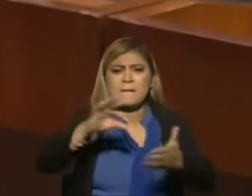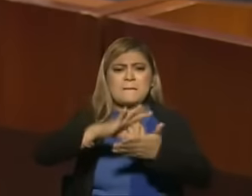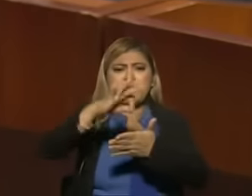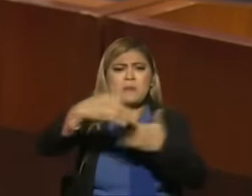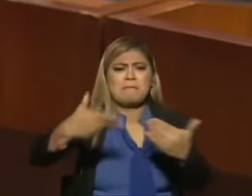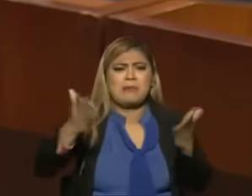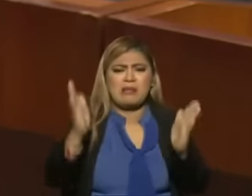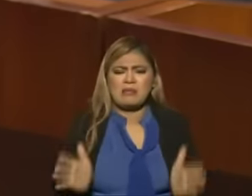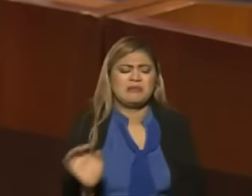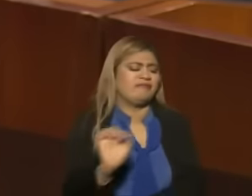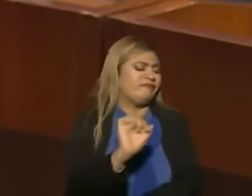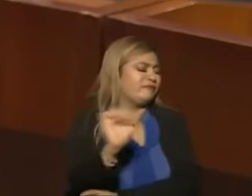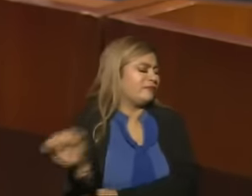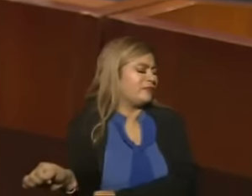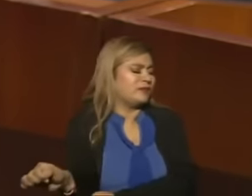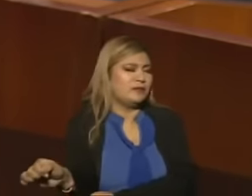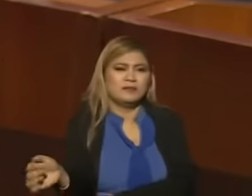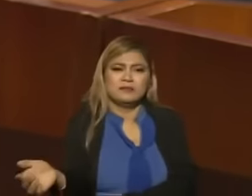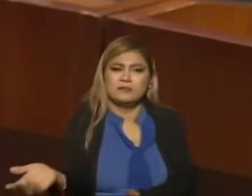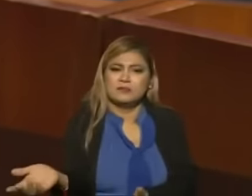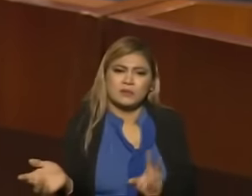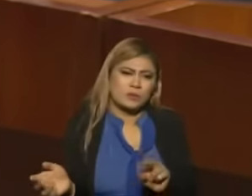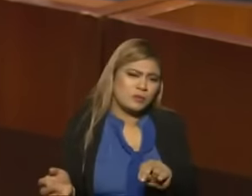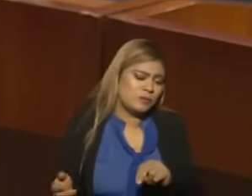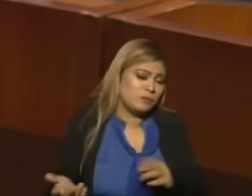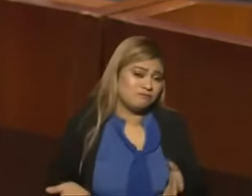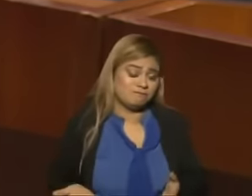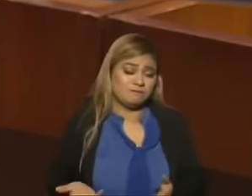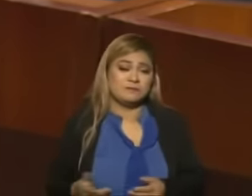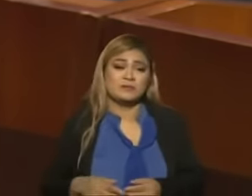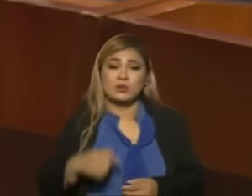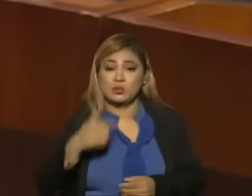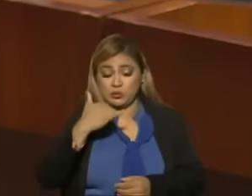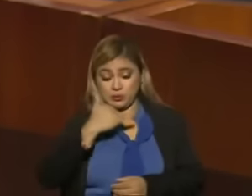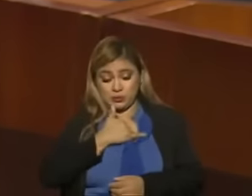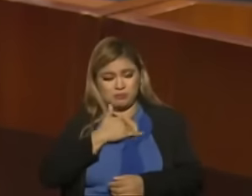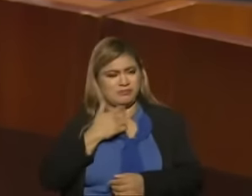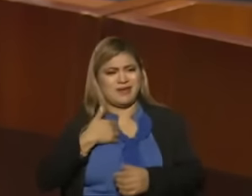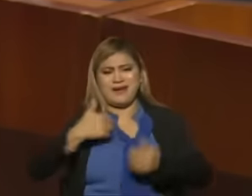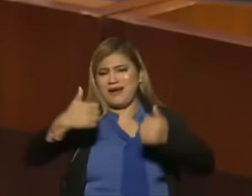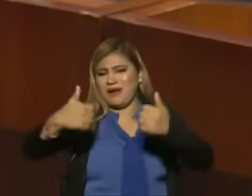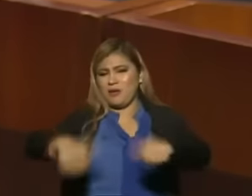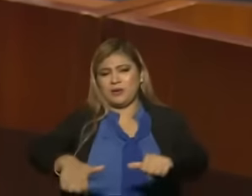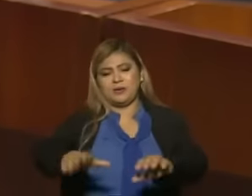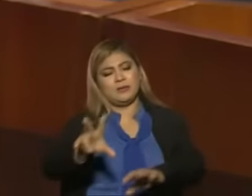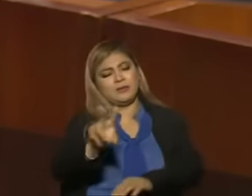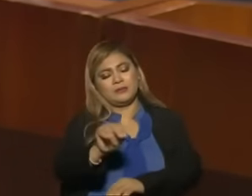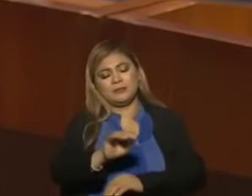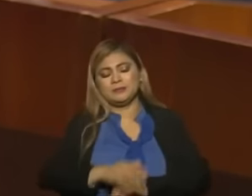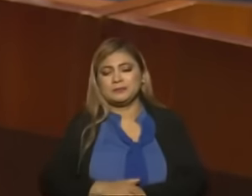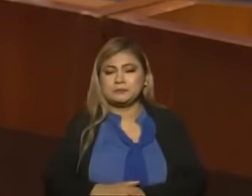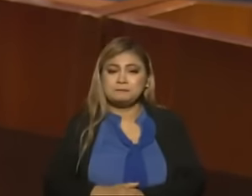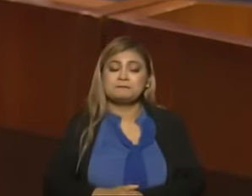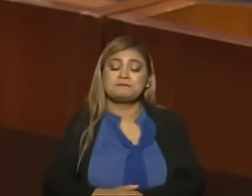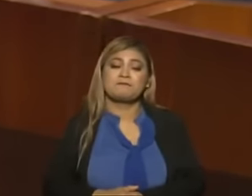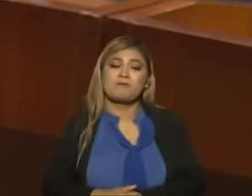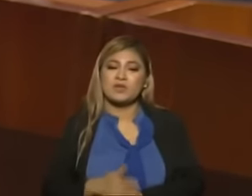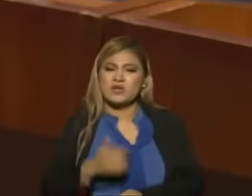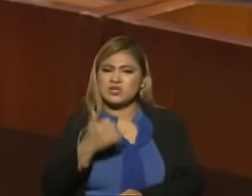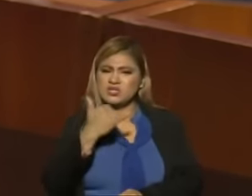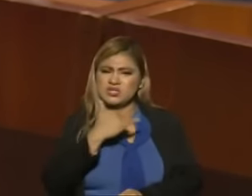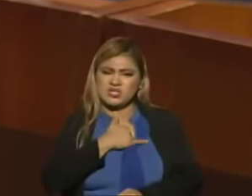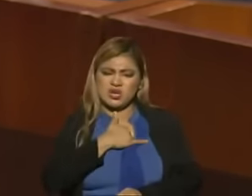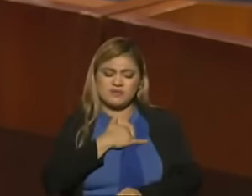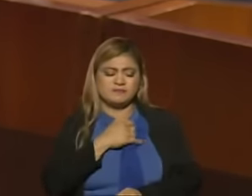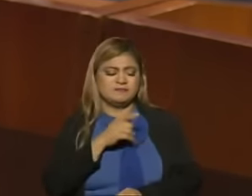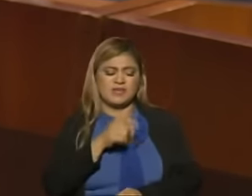esta funcionaria no puede estar de acuerdo con que se actúe. Por eso rechazo la manera